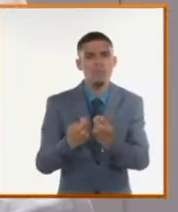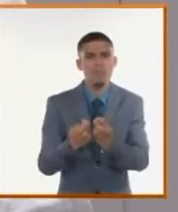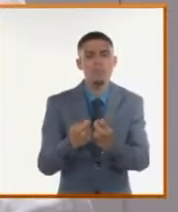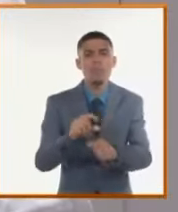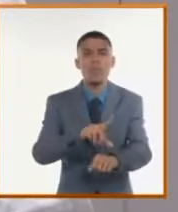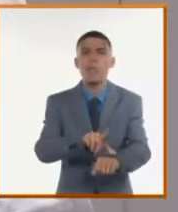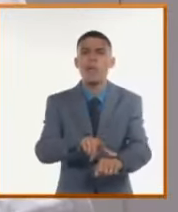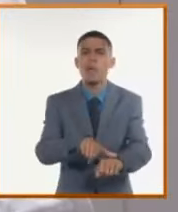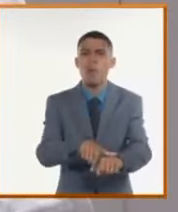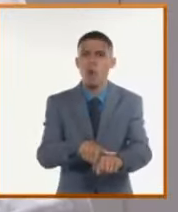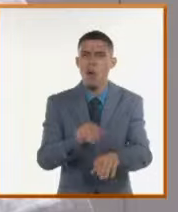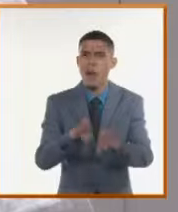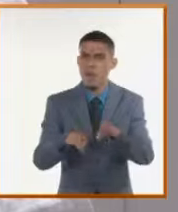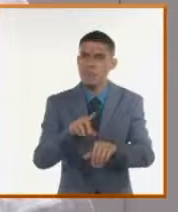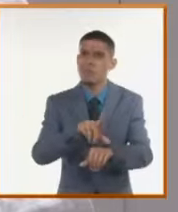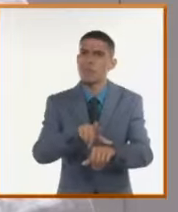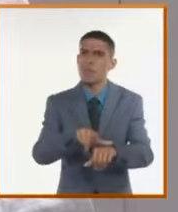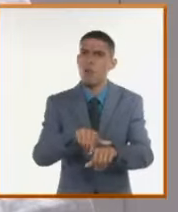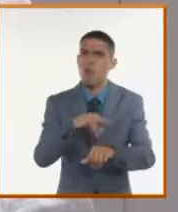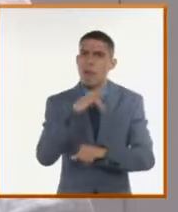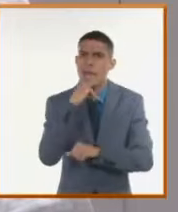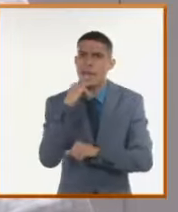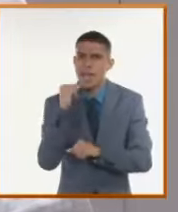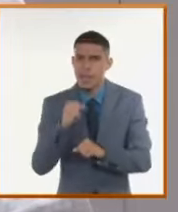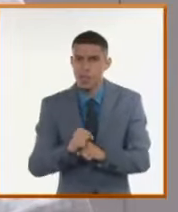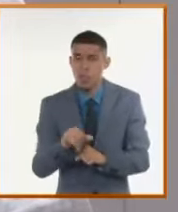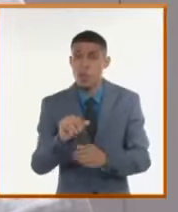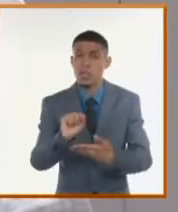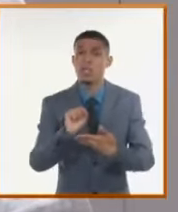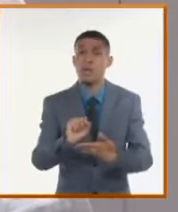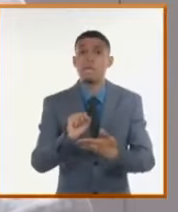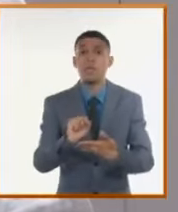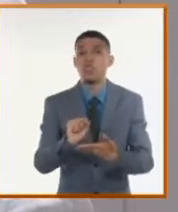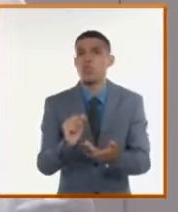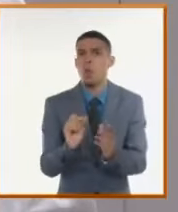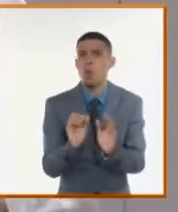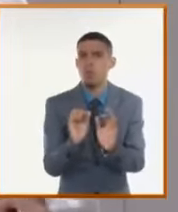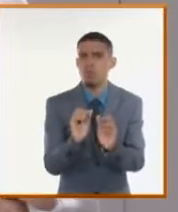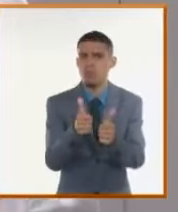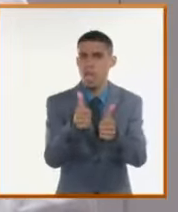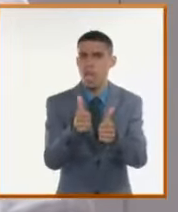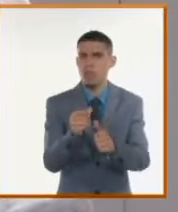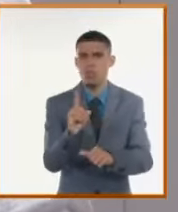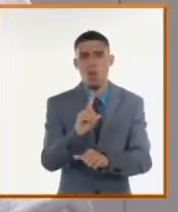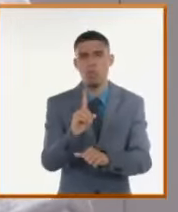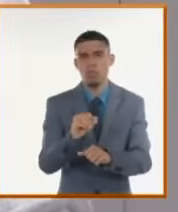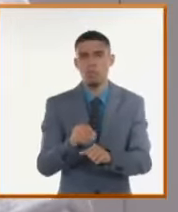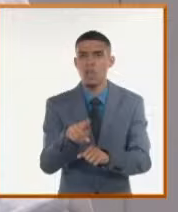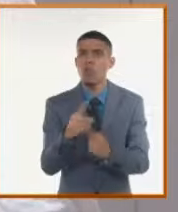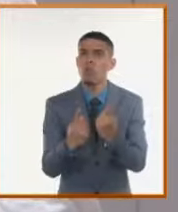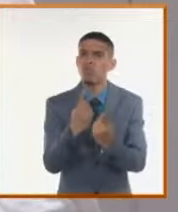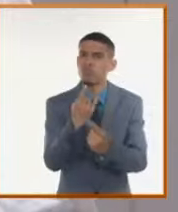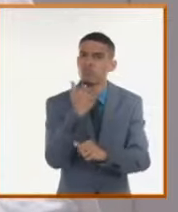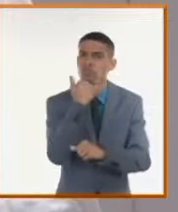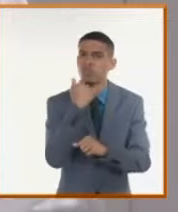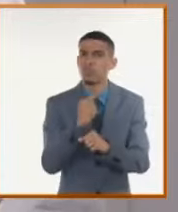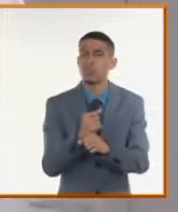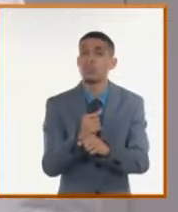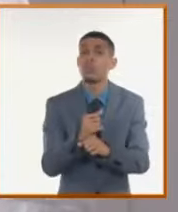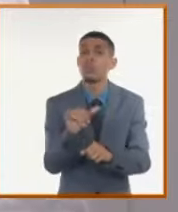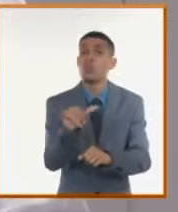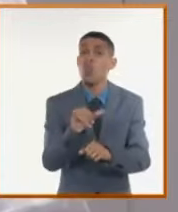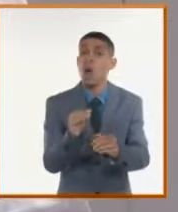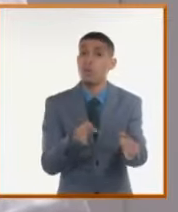demora habían irregularidades en la prestación del servicio se produjeron algunos casos de indisciplina del